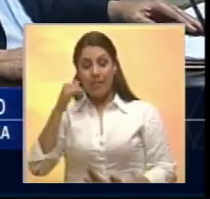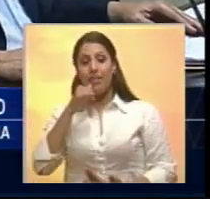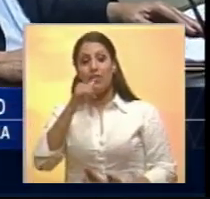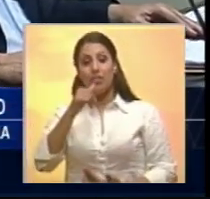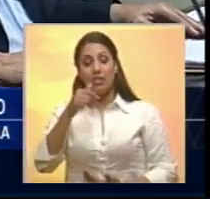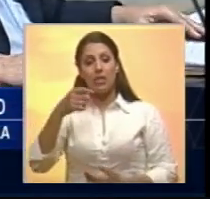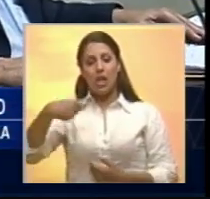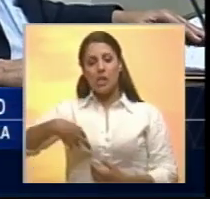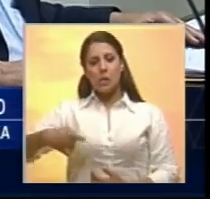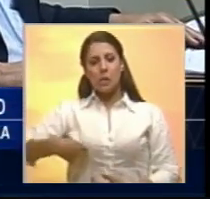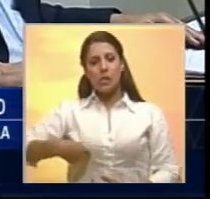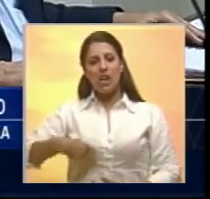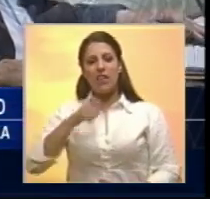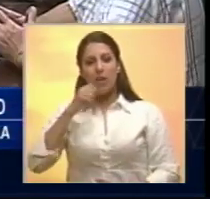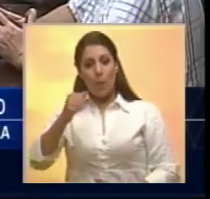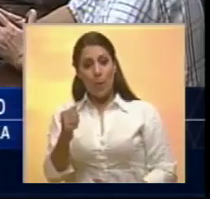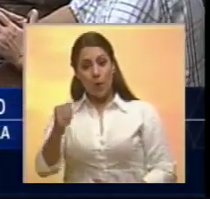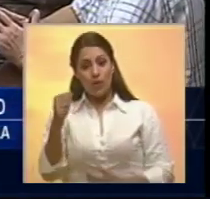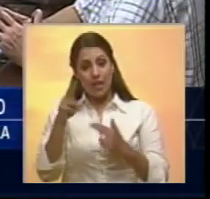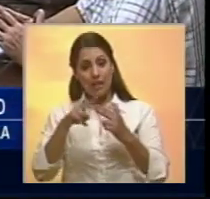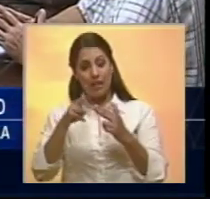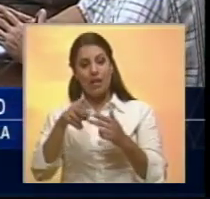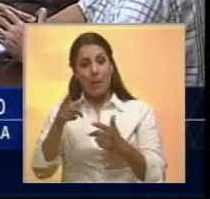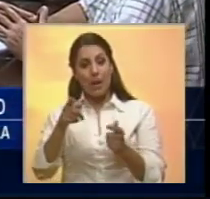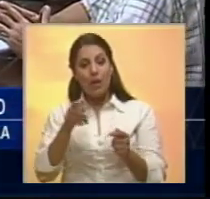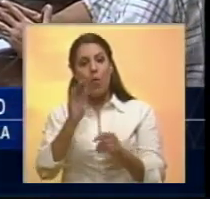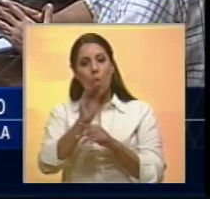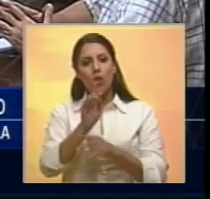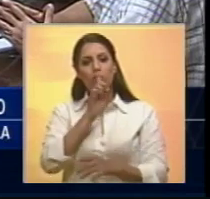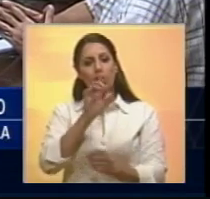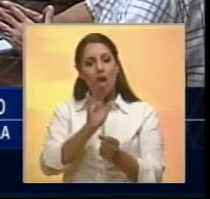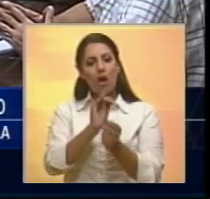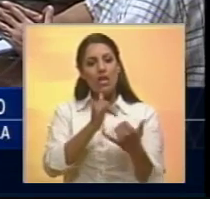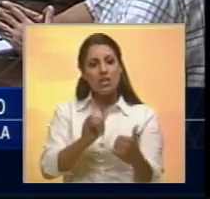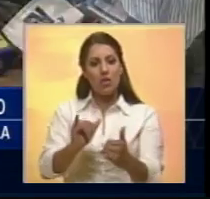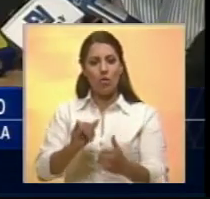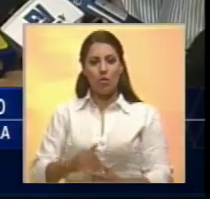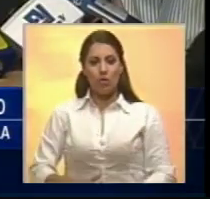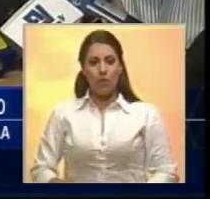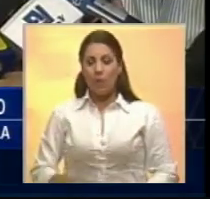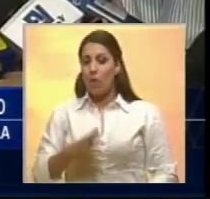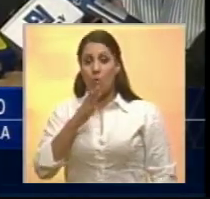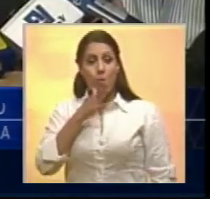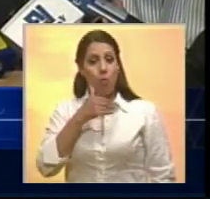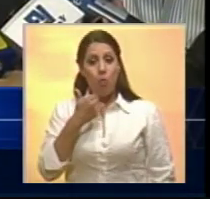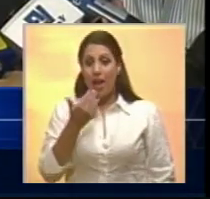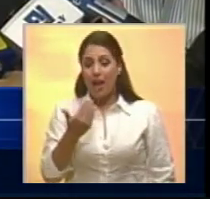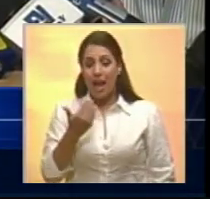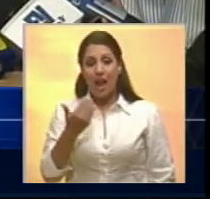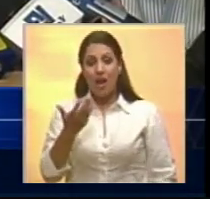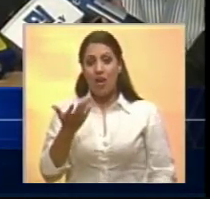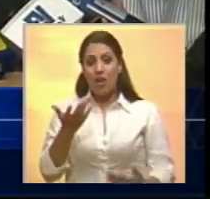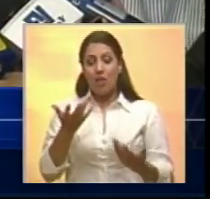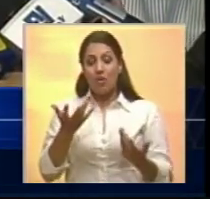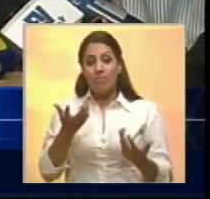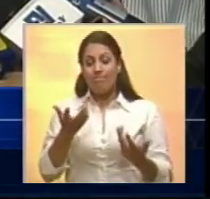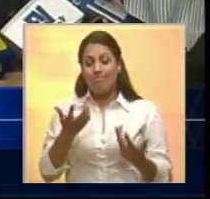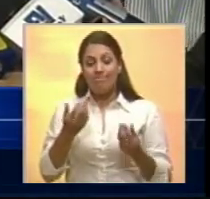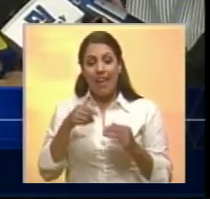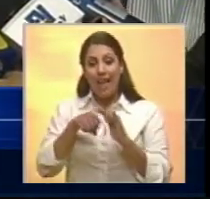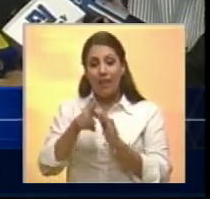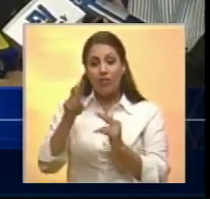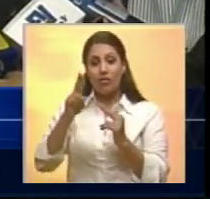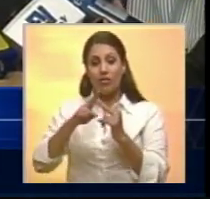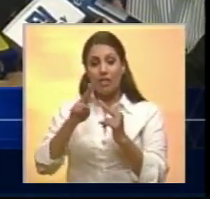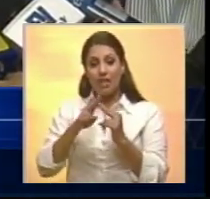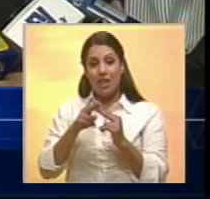fue extorsionado por funcionarios de Politáchira para preservar la vida de su hijo. No hay reactivos ahí